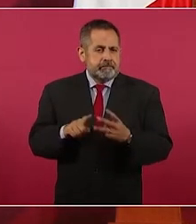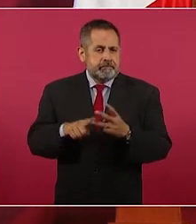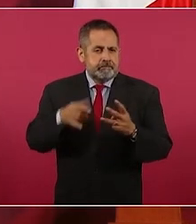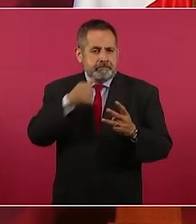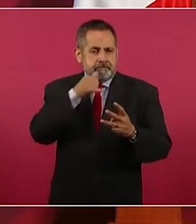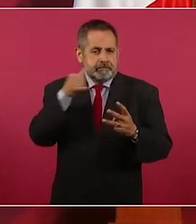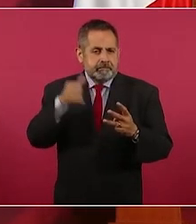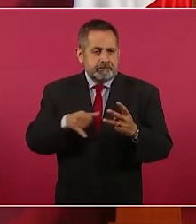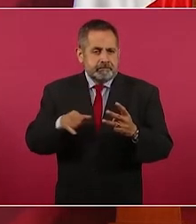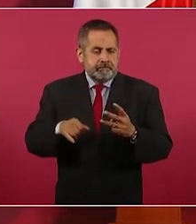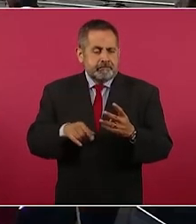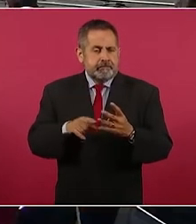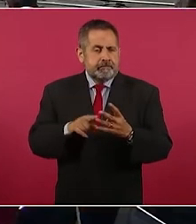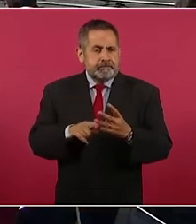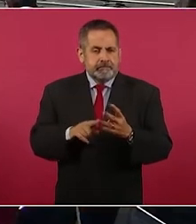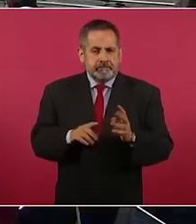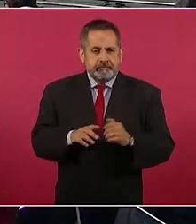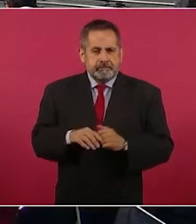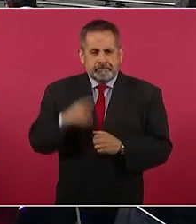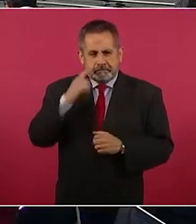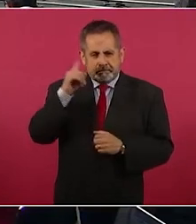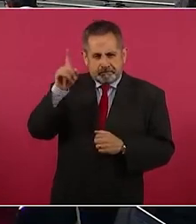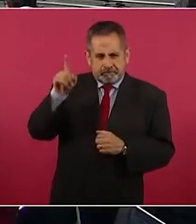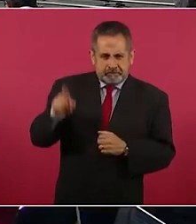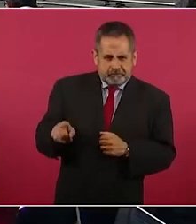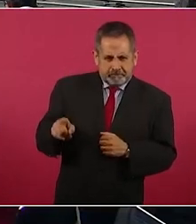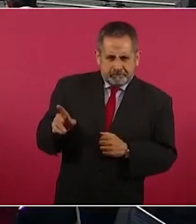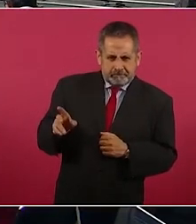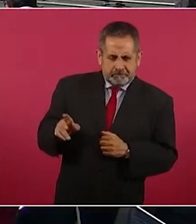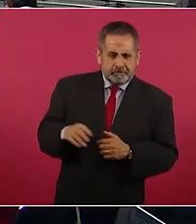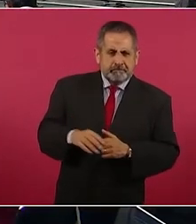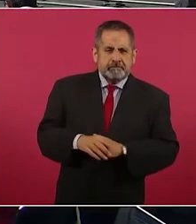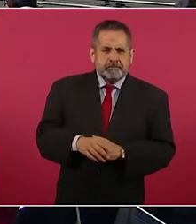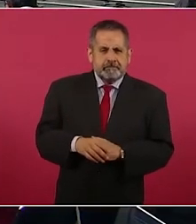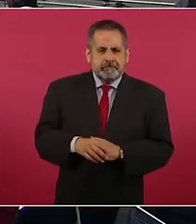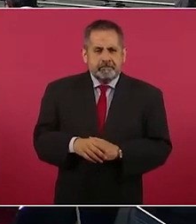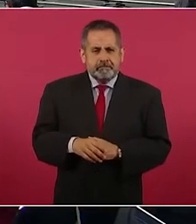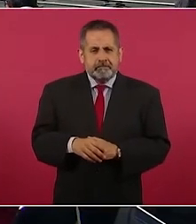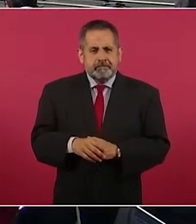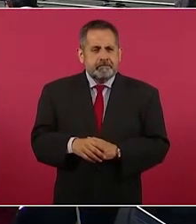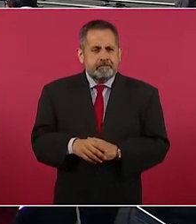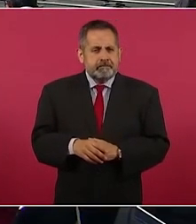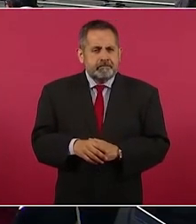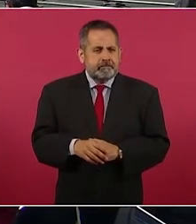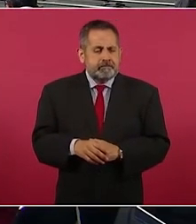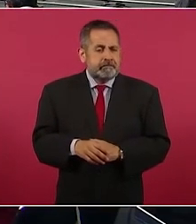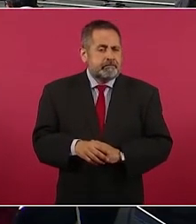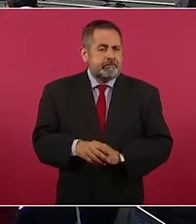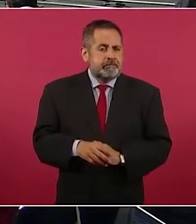Italia, aquí está, ¿no? ¿No es eso?